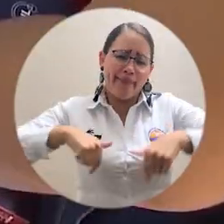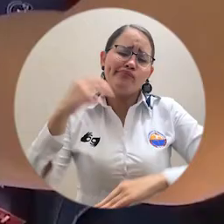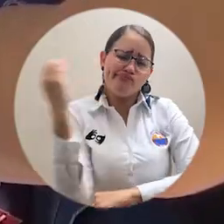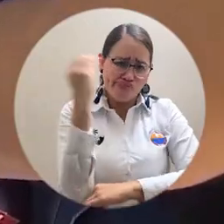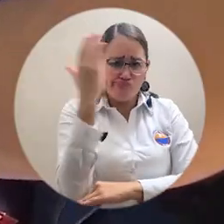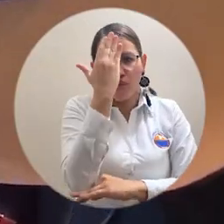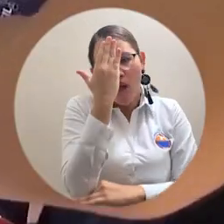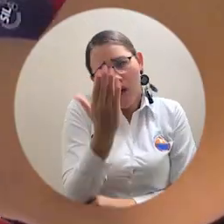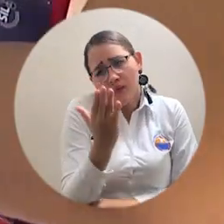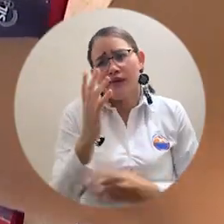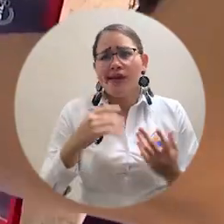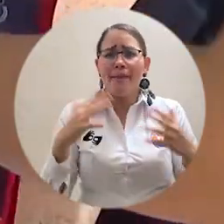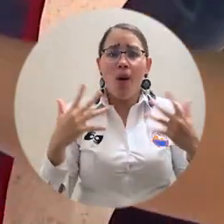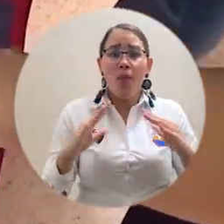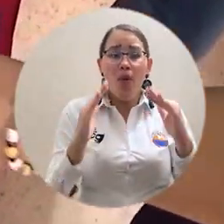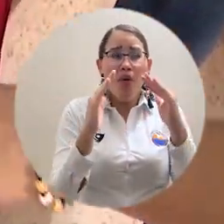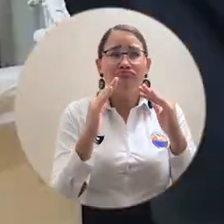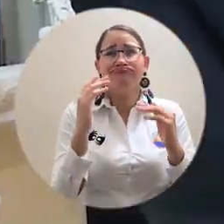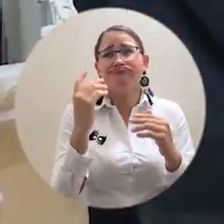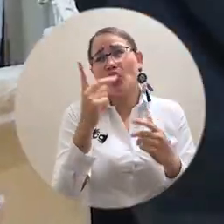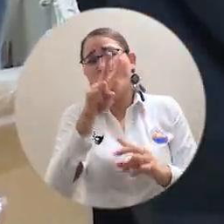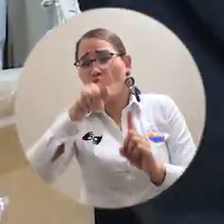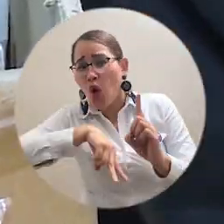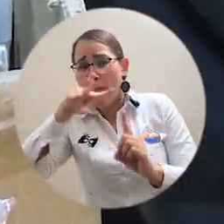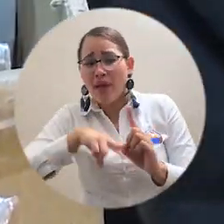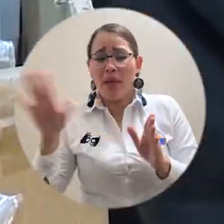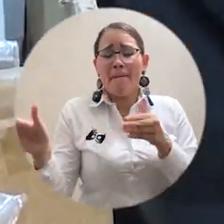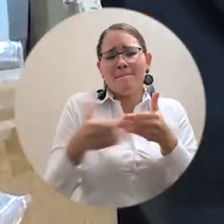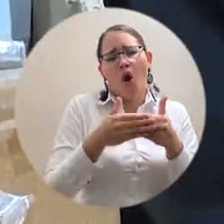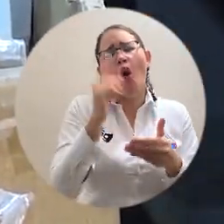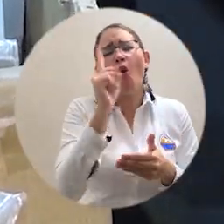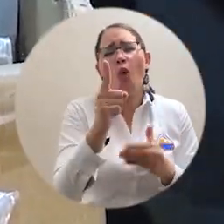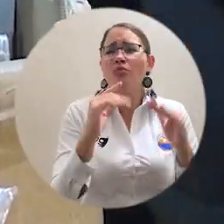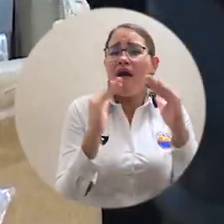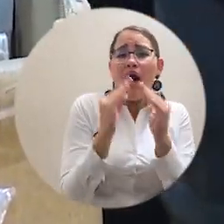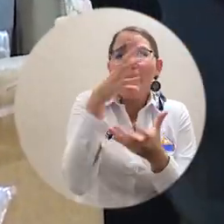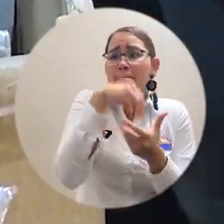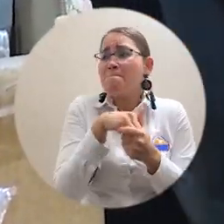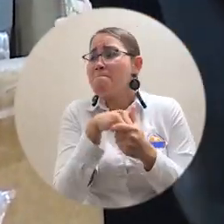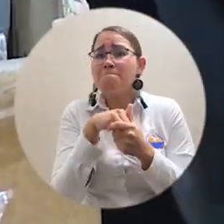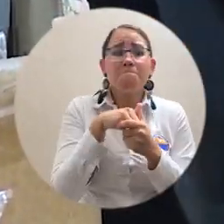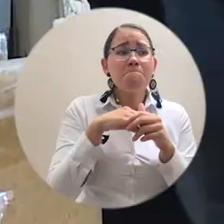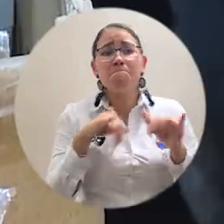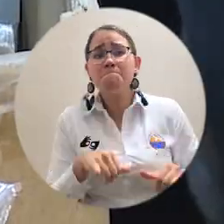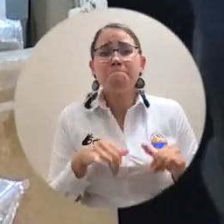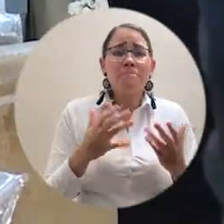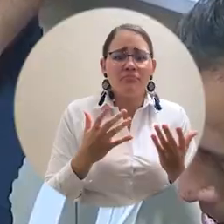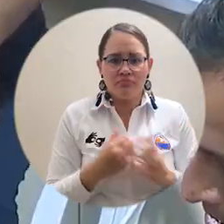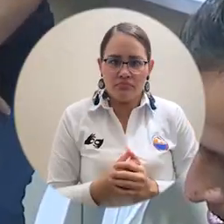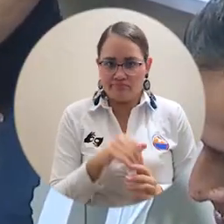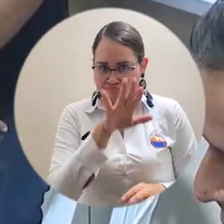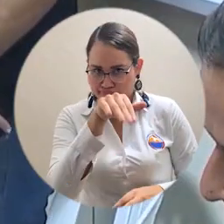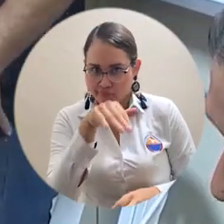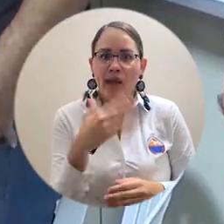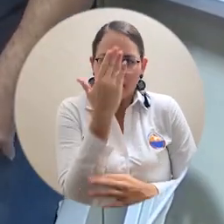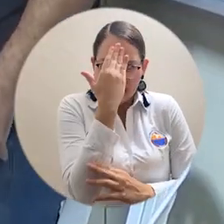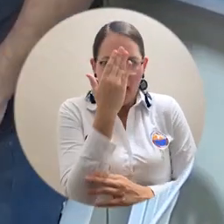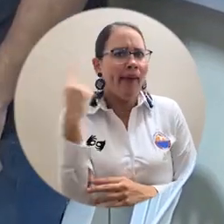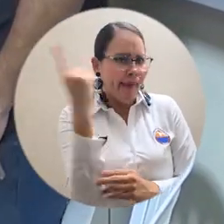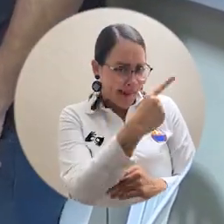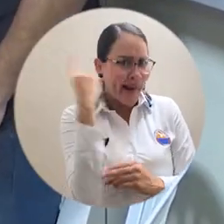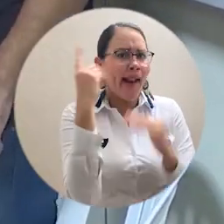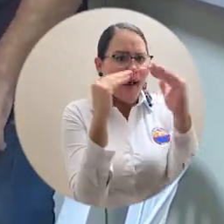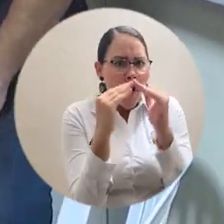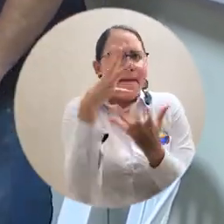que, fruto de esta cuarentena, llevan más de 2 meses estando cerradas. Y, por supuesto, la gente